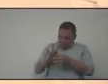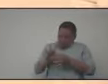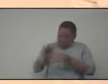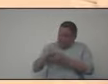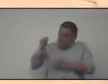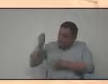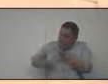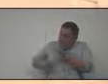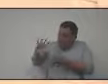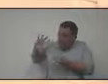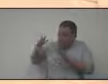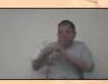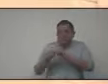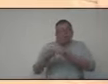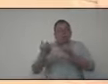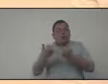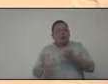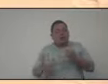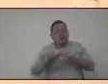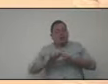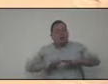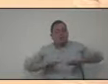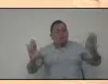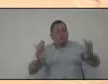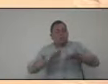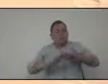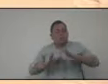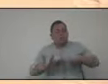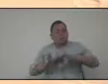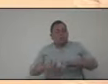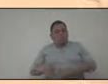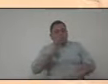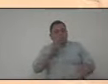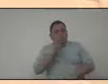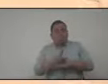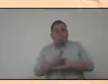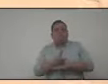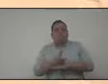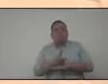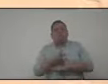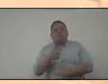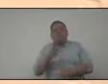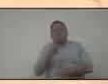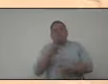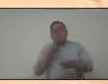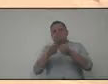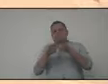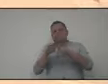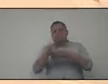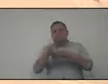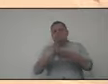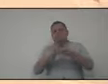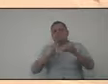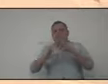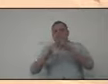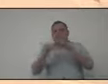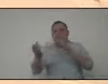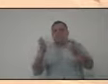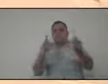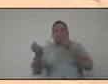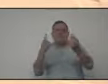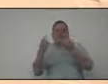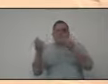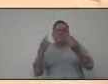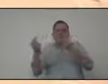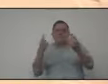ejercicio, reglado además por las entidades de control, viene una declaraciones a los medios de comunicación. Ellos, por si se quedó algo por contar,